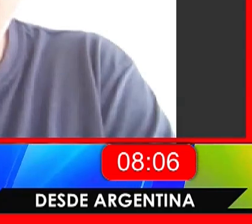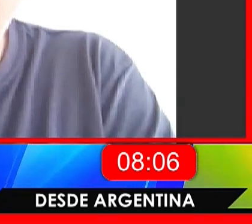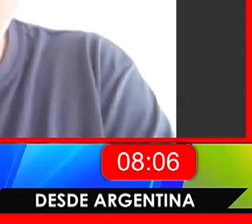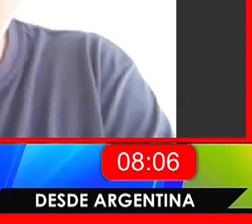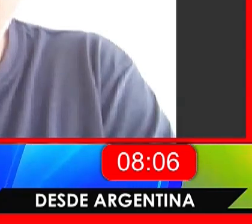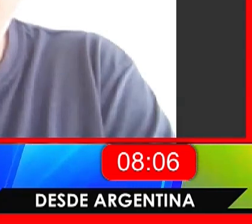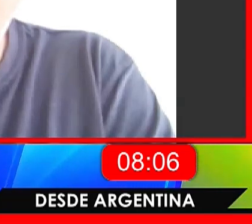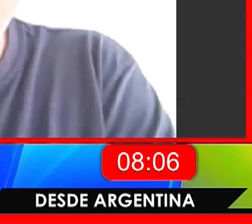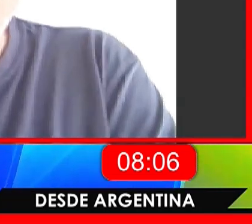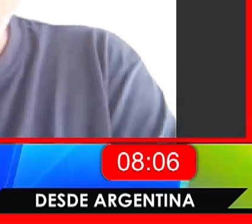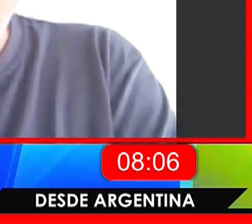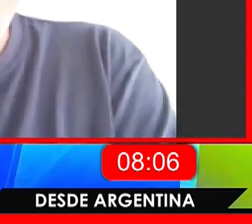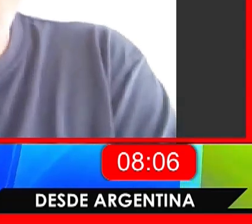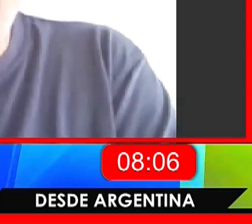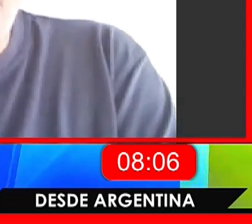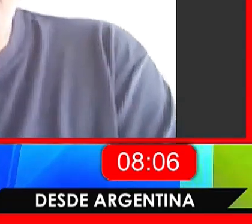Argentina?